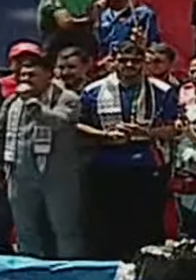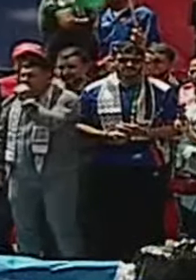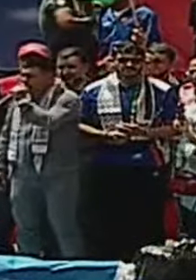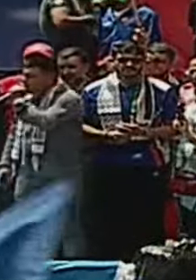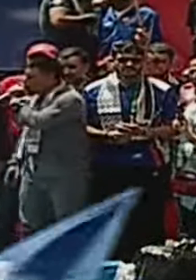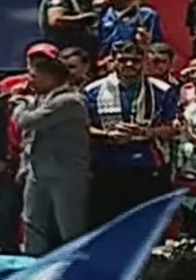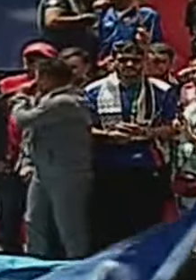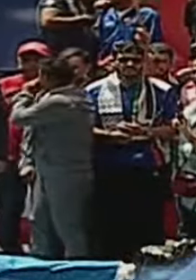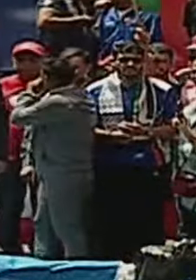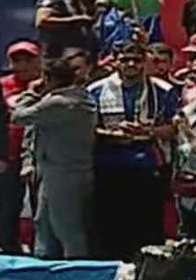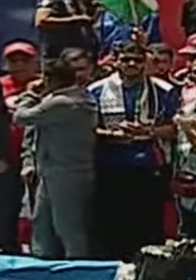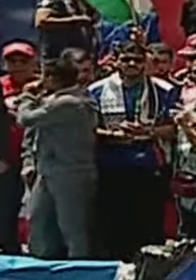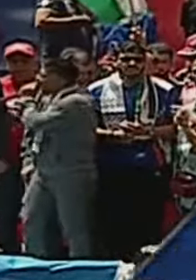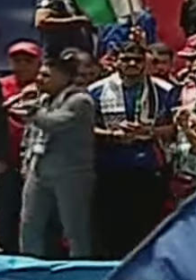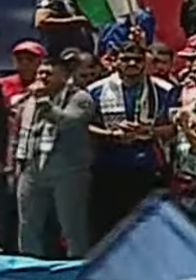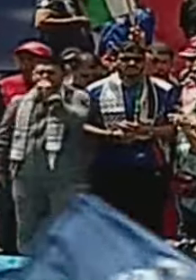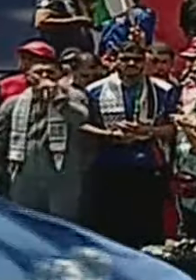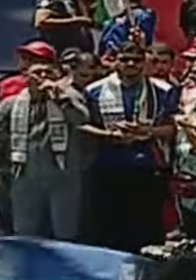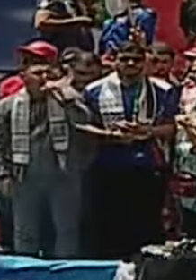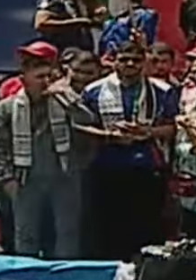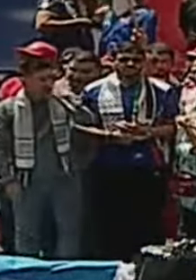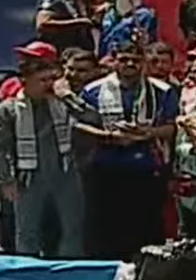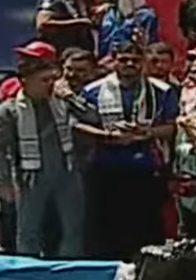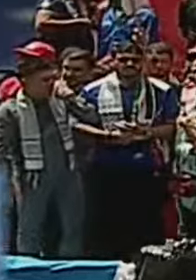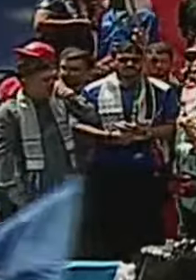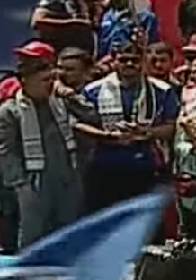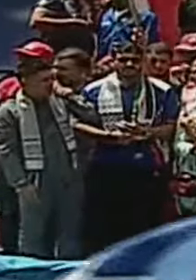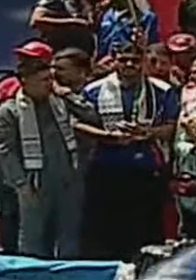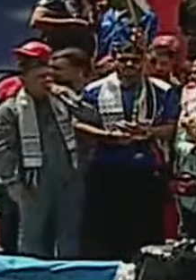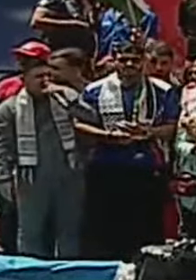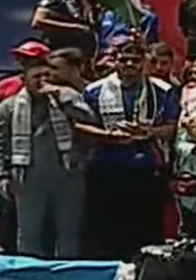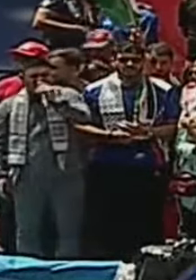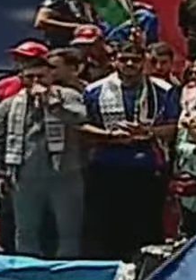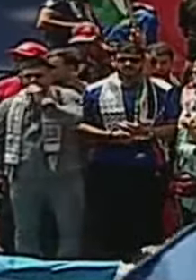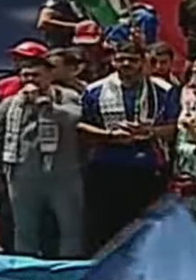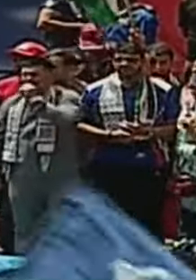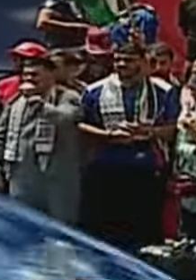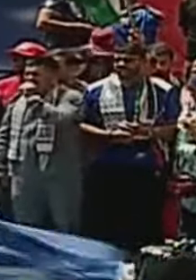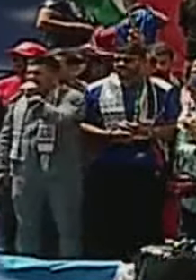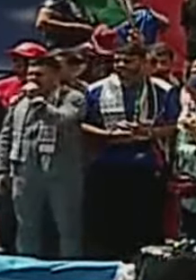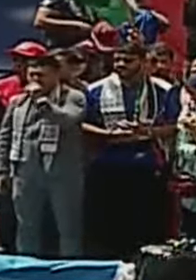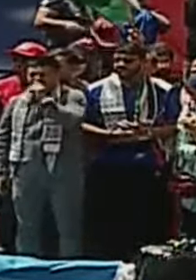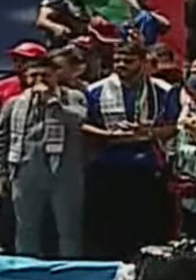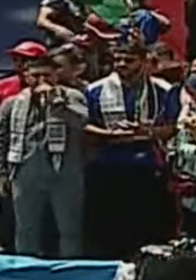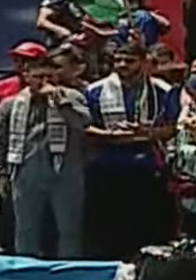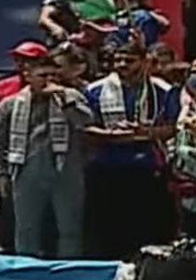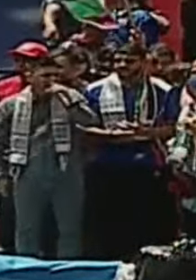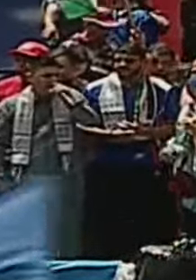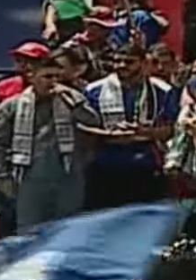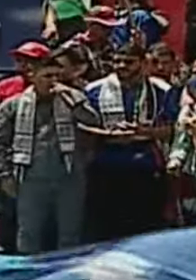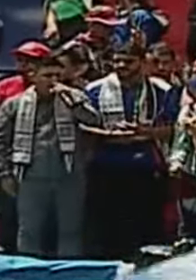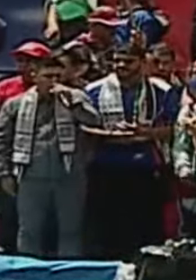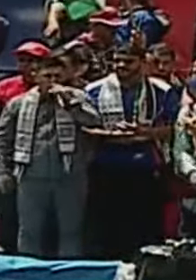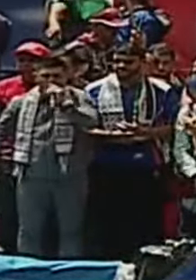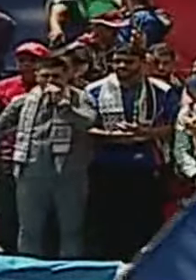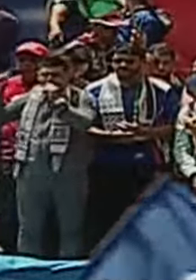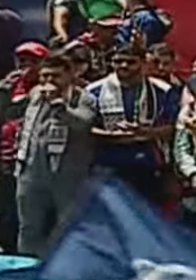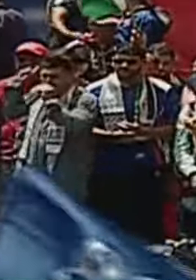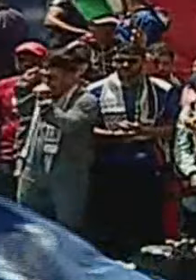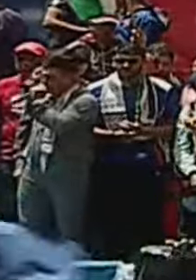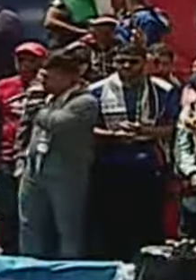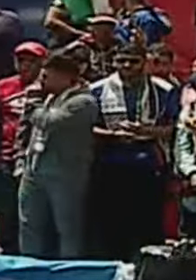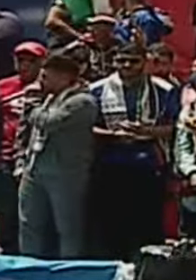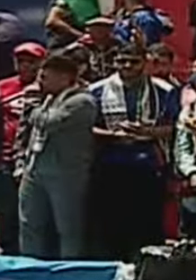esta tribuna es antisionista, y esta tribuna es antifascista. Son